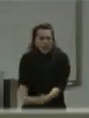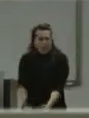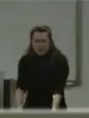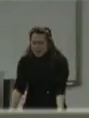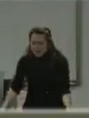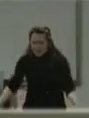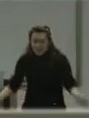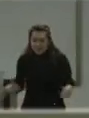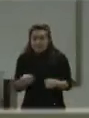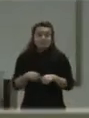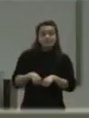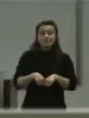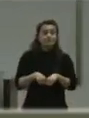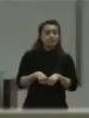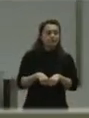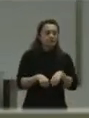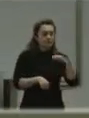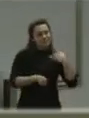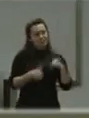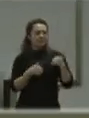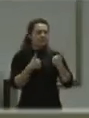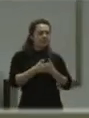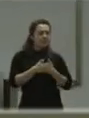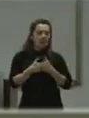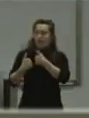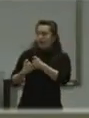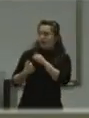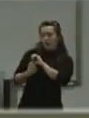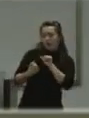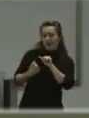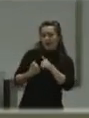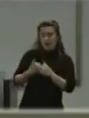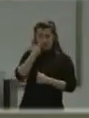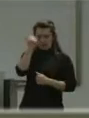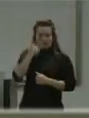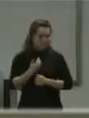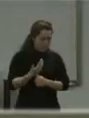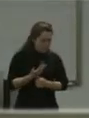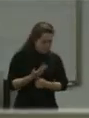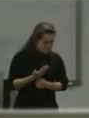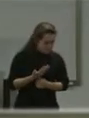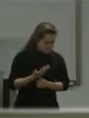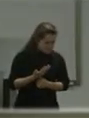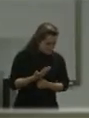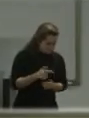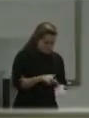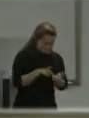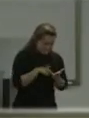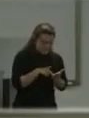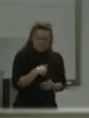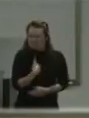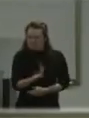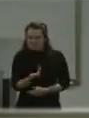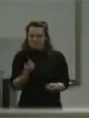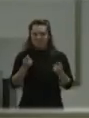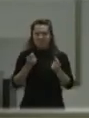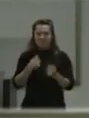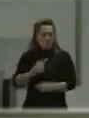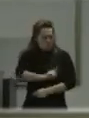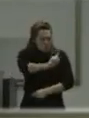desde que entra al jardín empiezan a decir tengo novio tengo novia y los adultos Cómo manejamos esa situación cuando ellos nos dicen en esto entonces